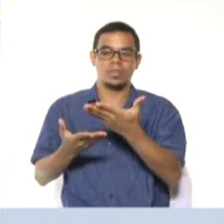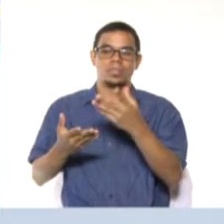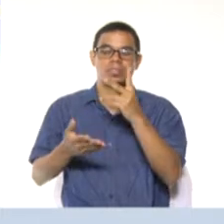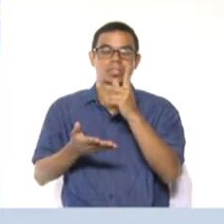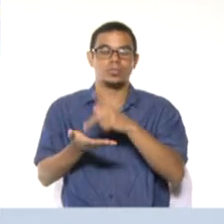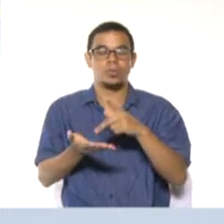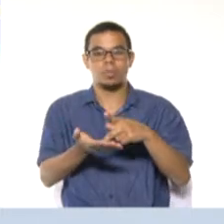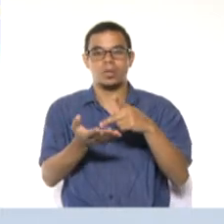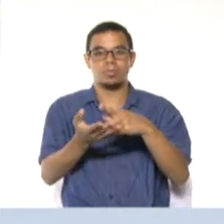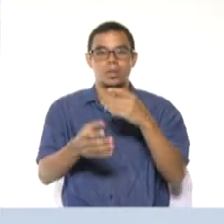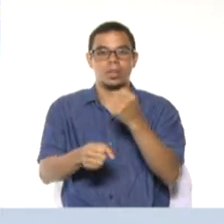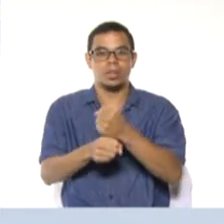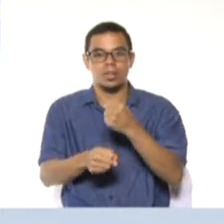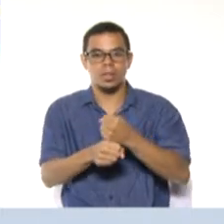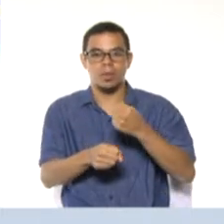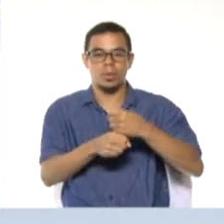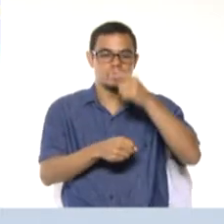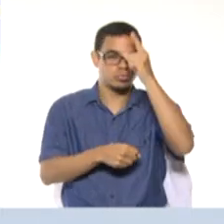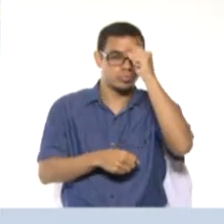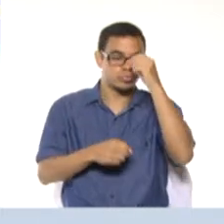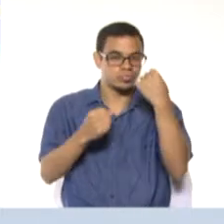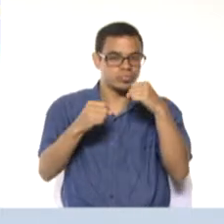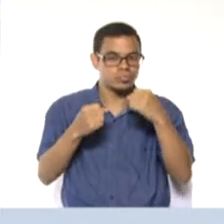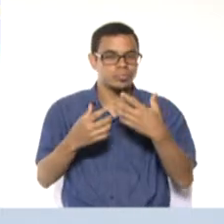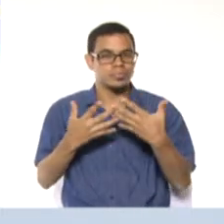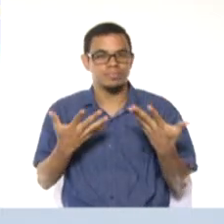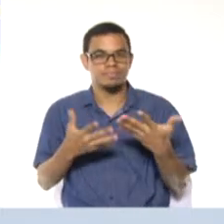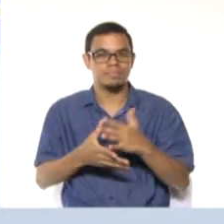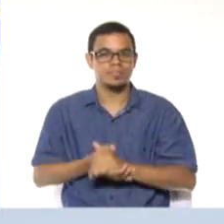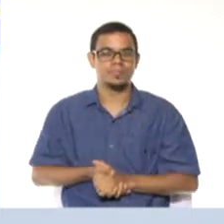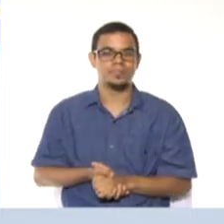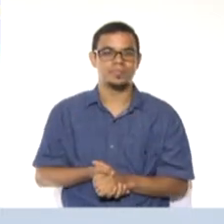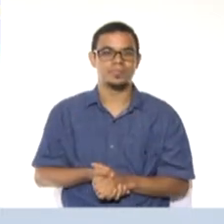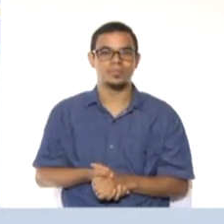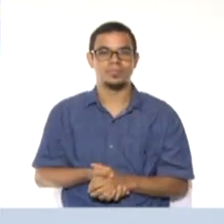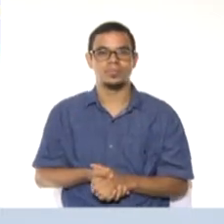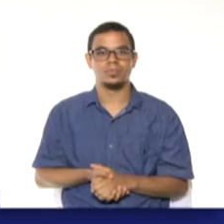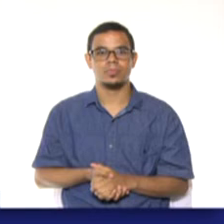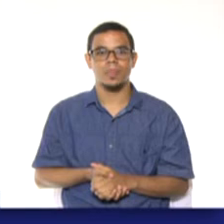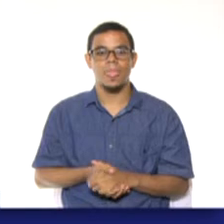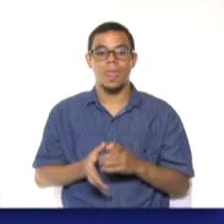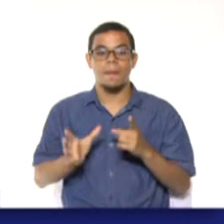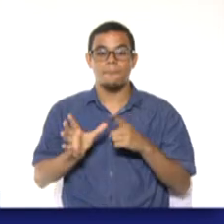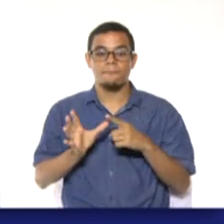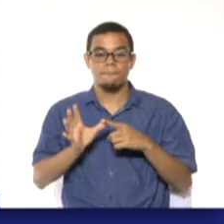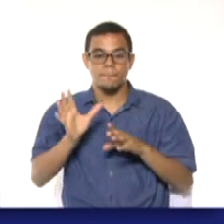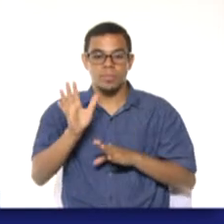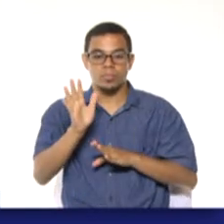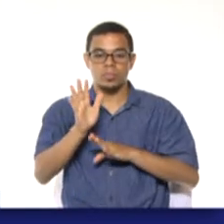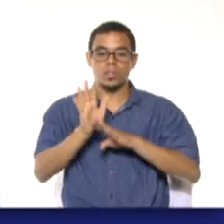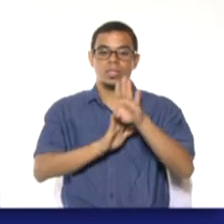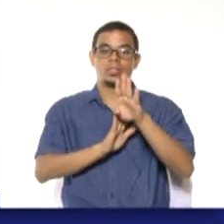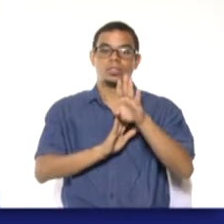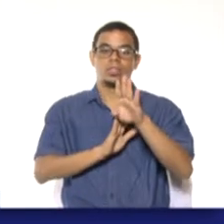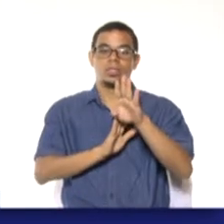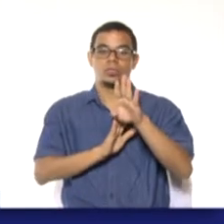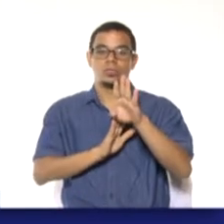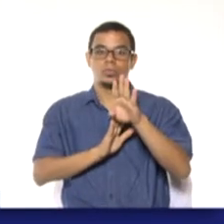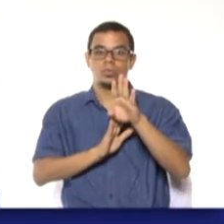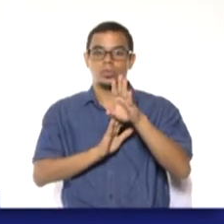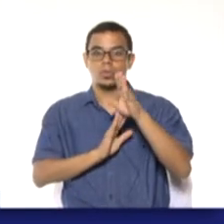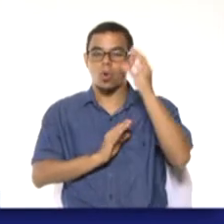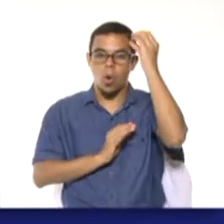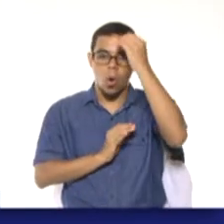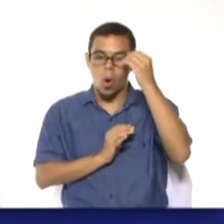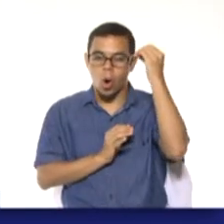esos participantes que forman parte de la especialidad ocupacional. Desarrollo creativo de propuestas familiares.